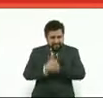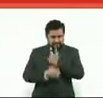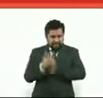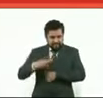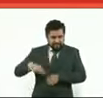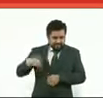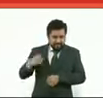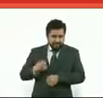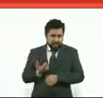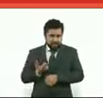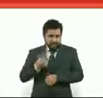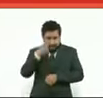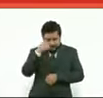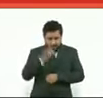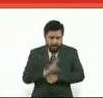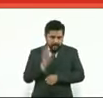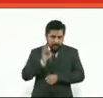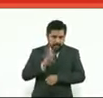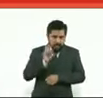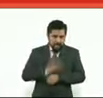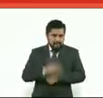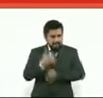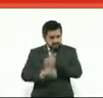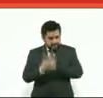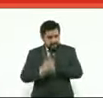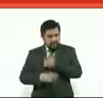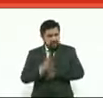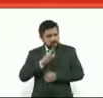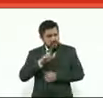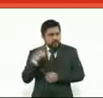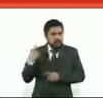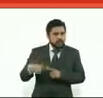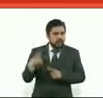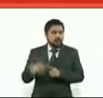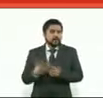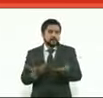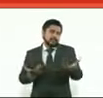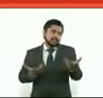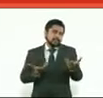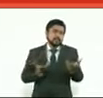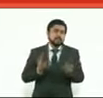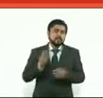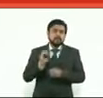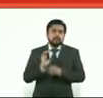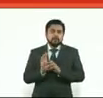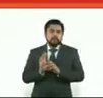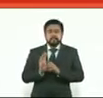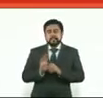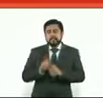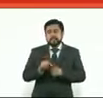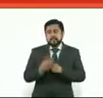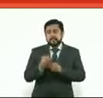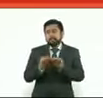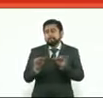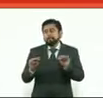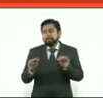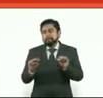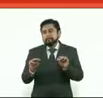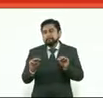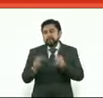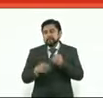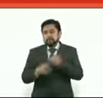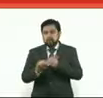deporte, ¿no? También el a ver quién gana, ¿no? Quién es el que es más fuerte y no esperarse hasta los últimos metros. A mí me